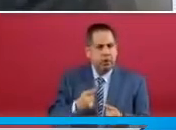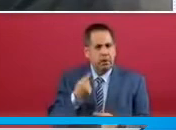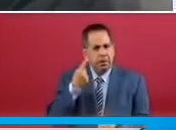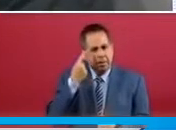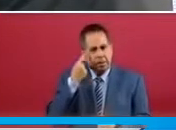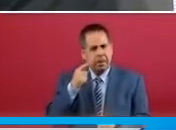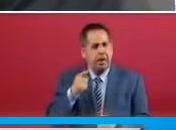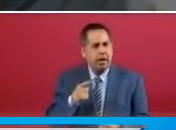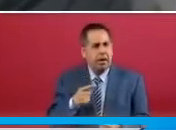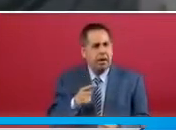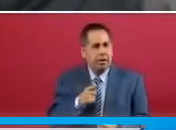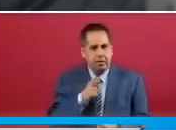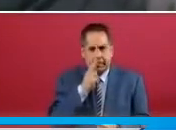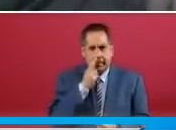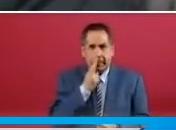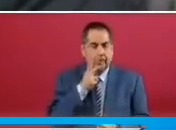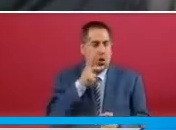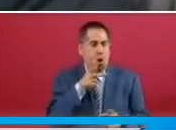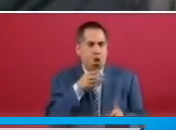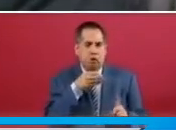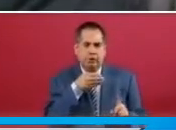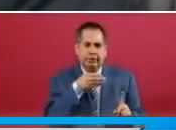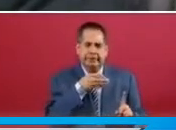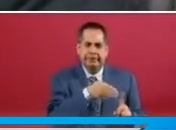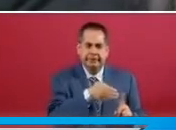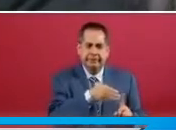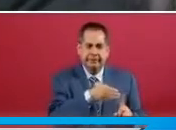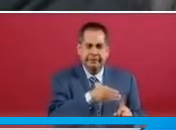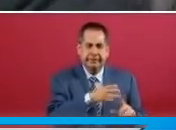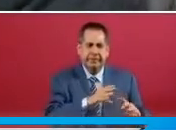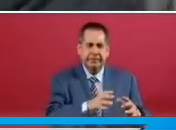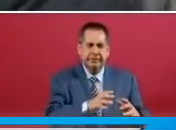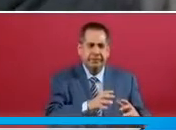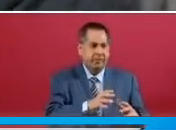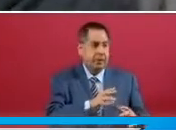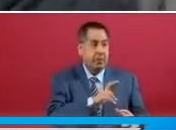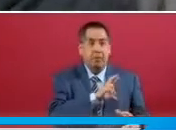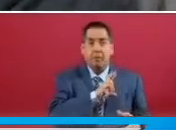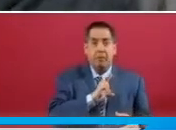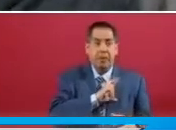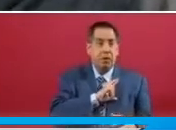para dar preferencia a las empresas particulares,